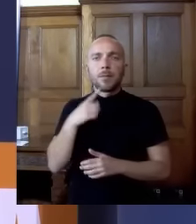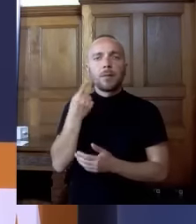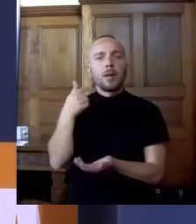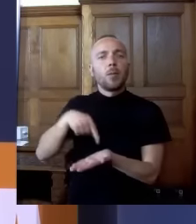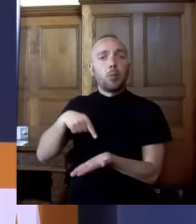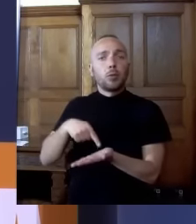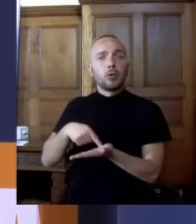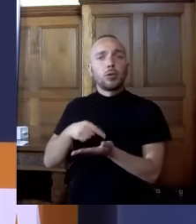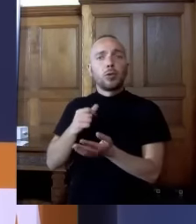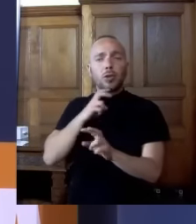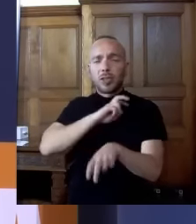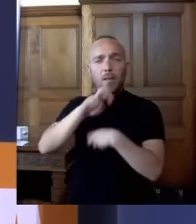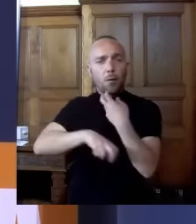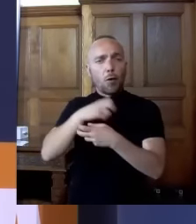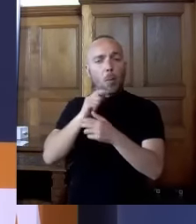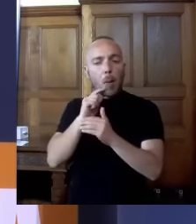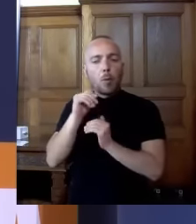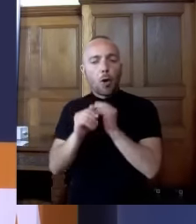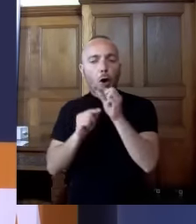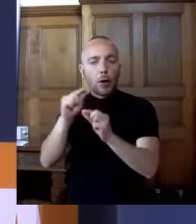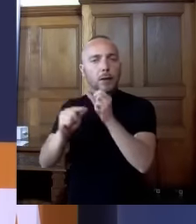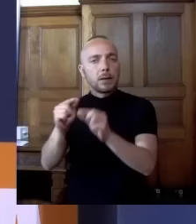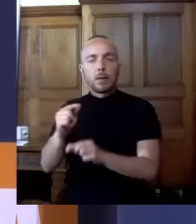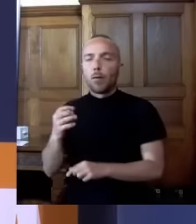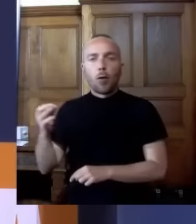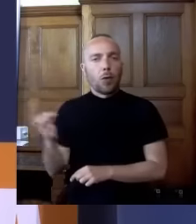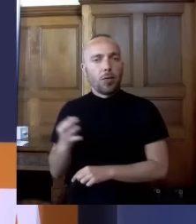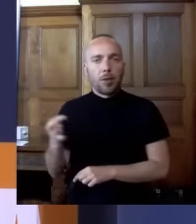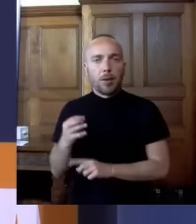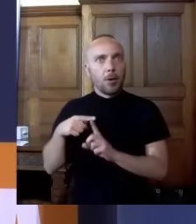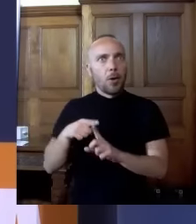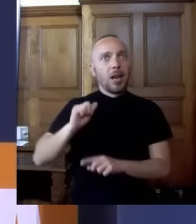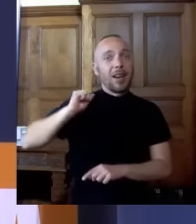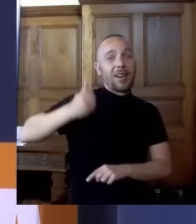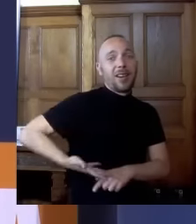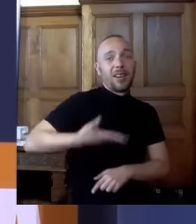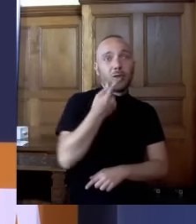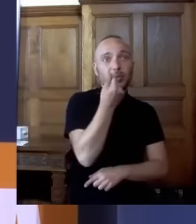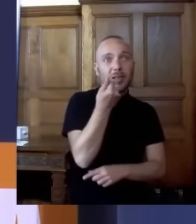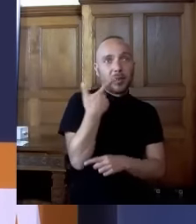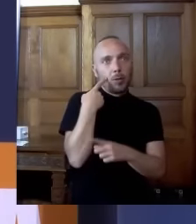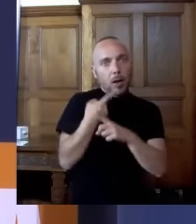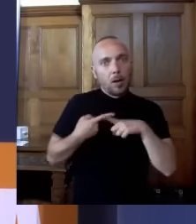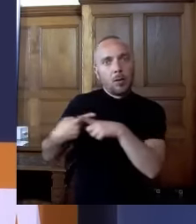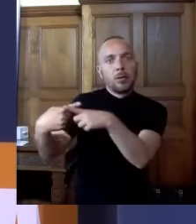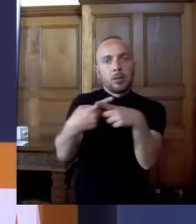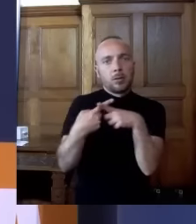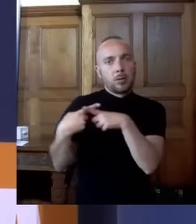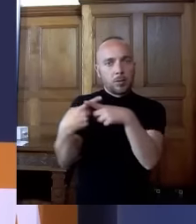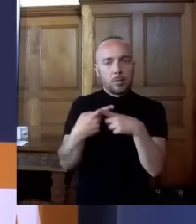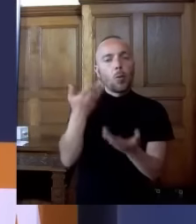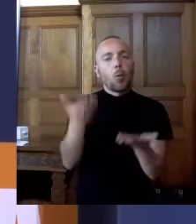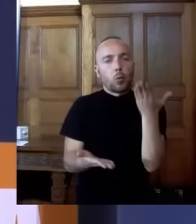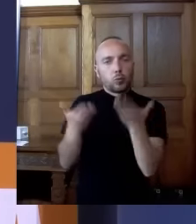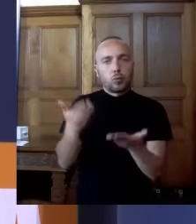zerga errea Progreso bat behara dela aberen banaketa justa egon